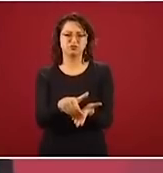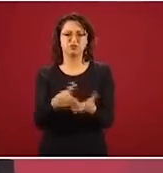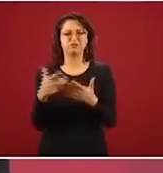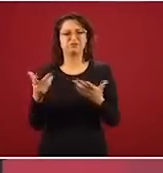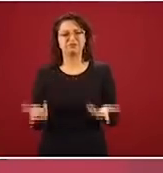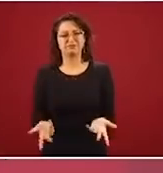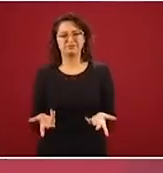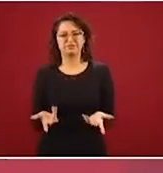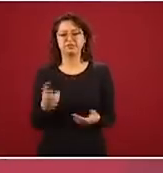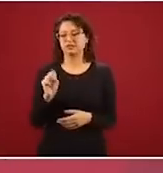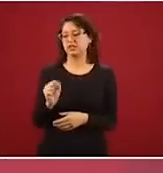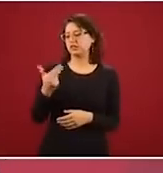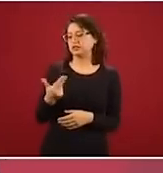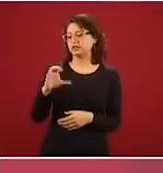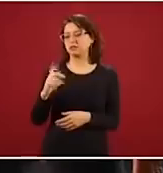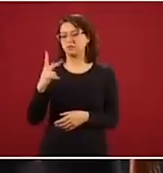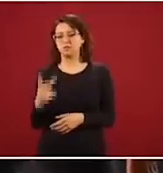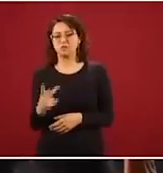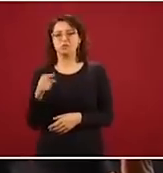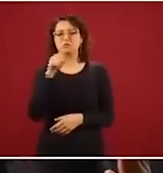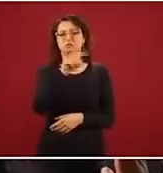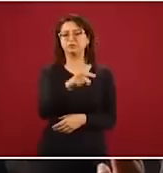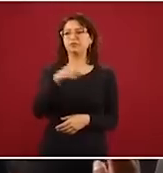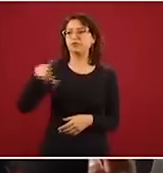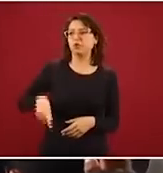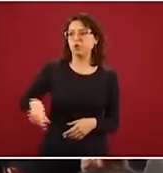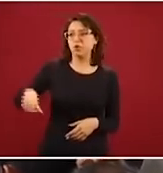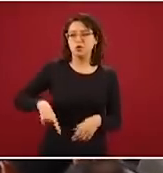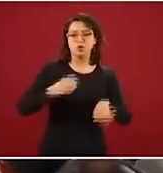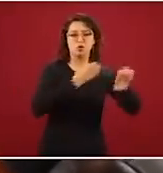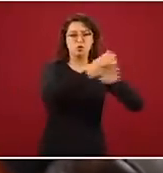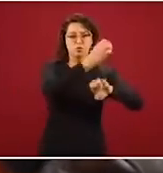Desde Hacienda les recomendaban a los gobiernos estatales